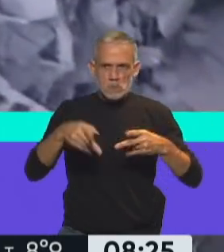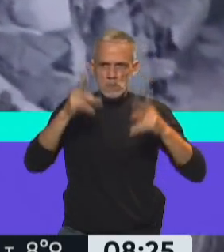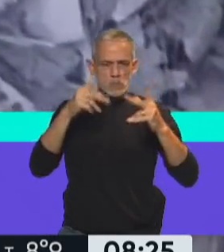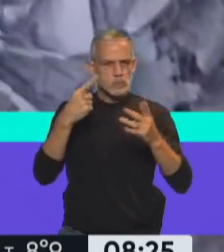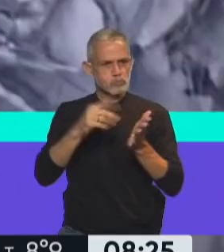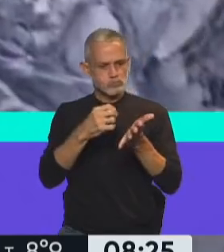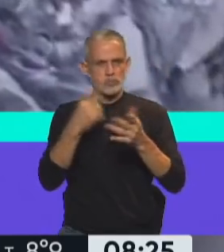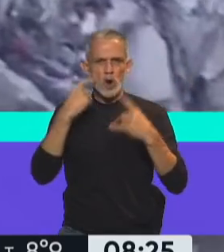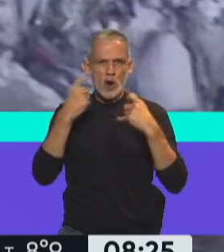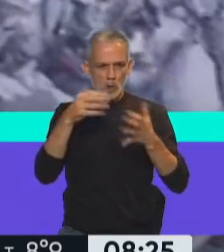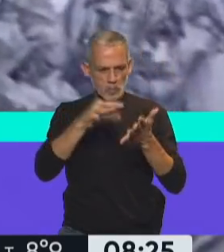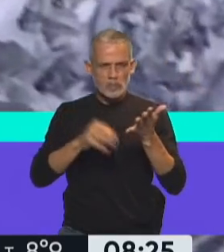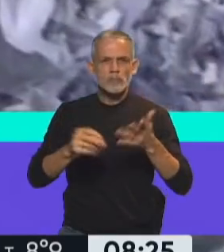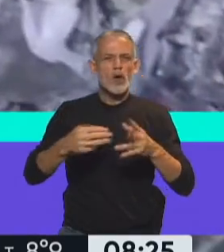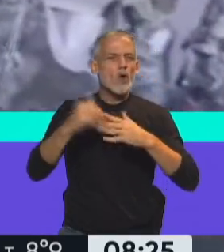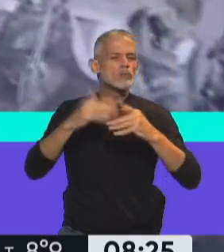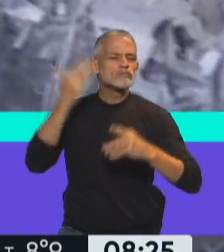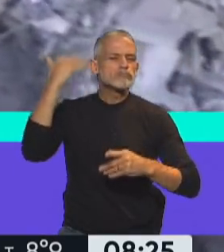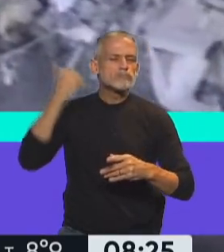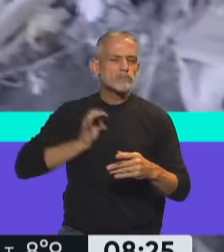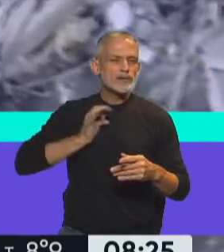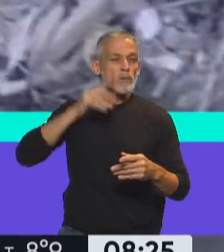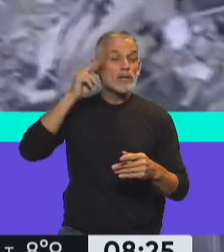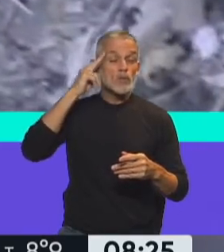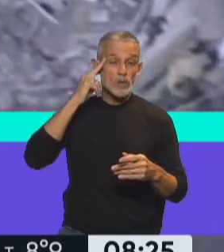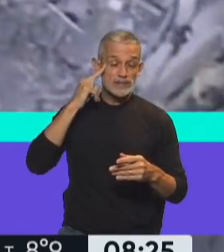edilicias. Es un edificio que fue construido en el año